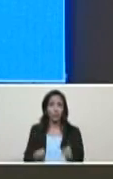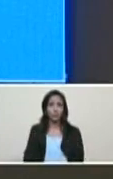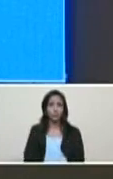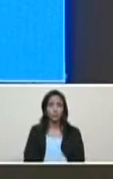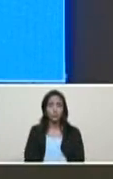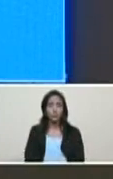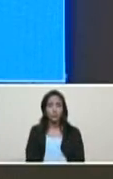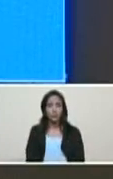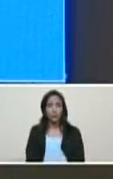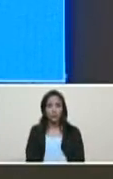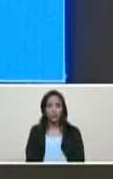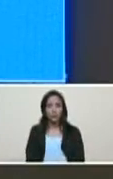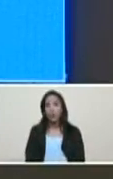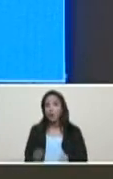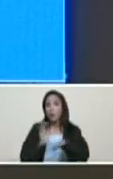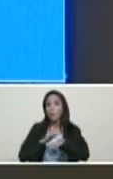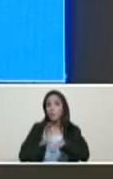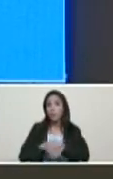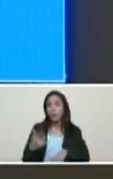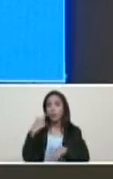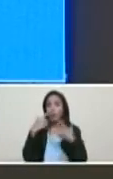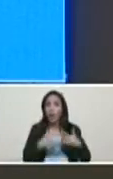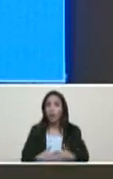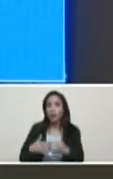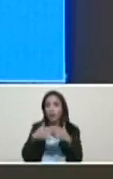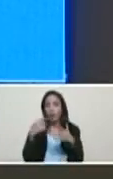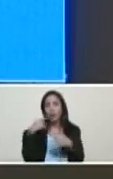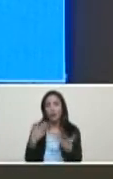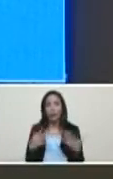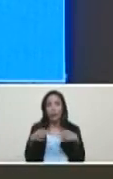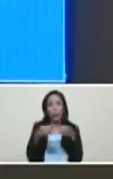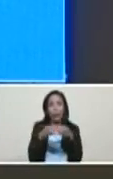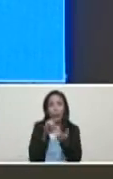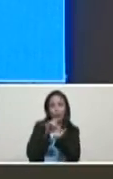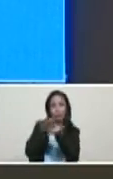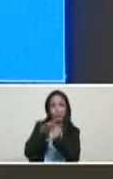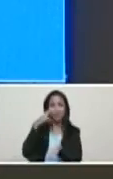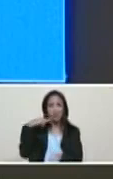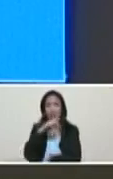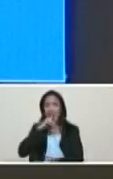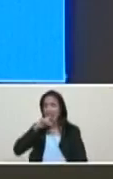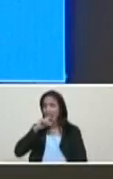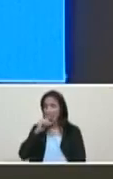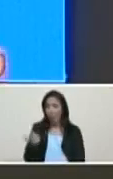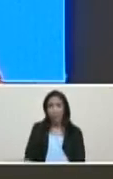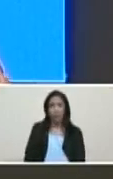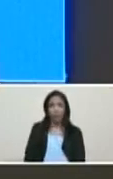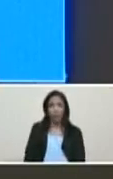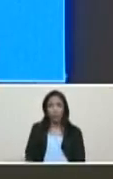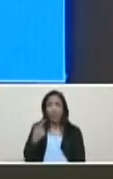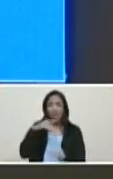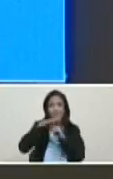gobierna un clan de una supremacía racista que nos odia, nos subestima,